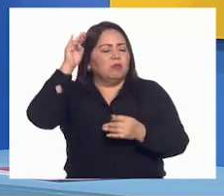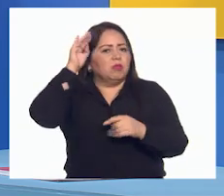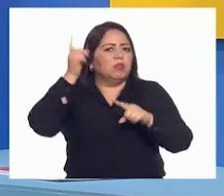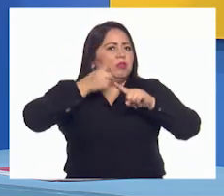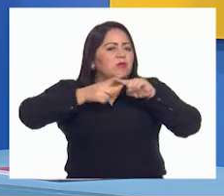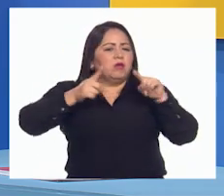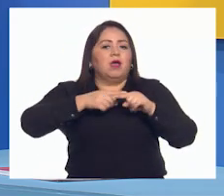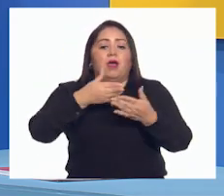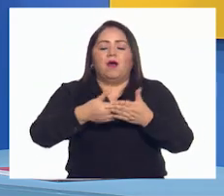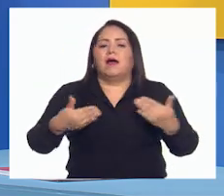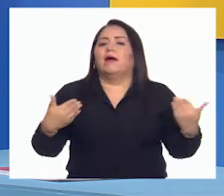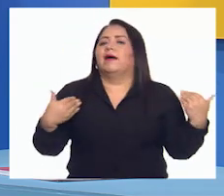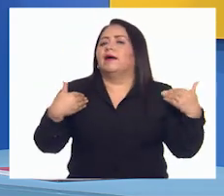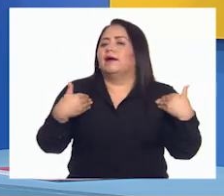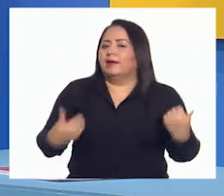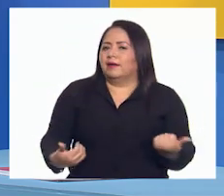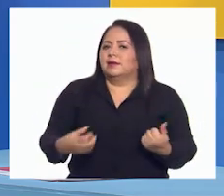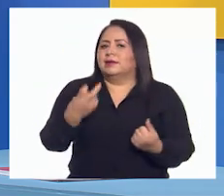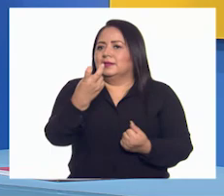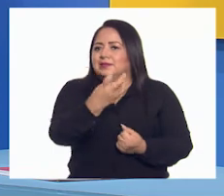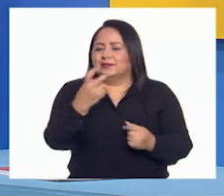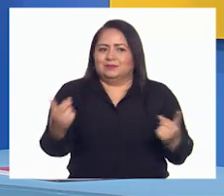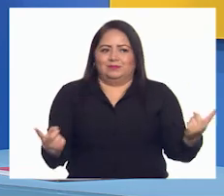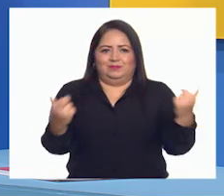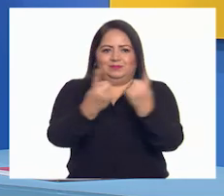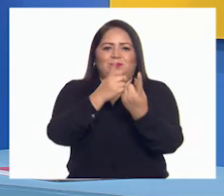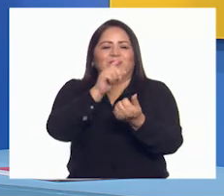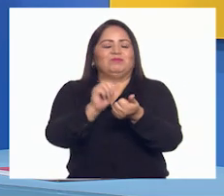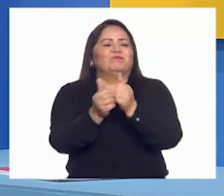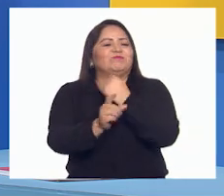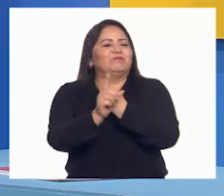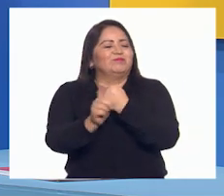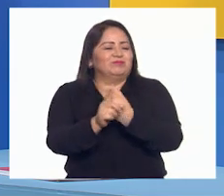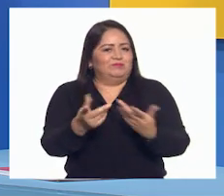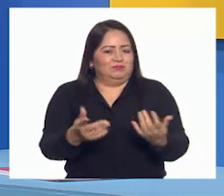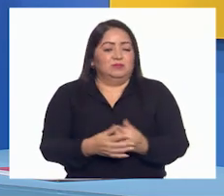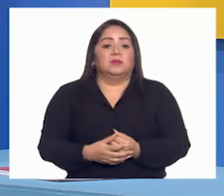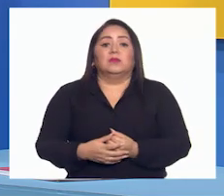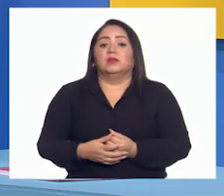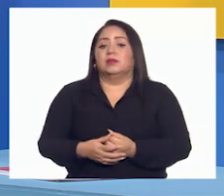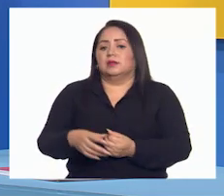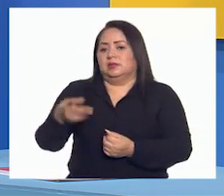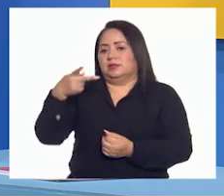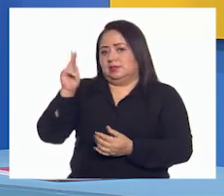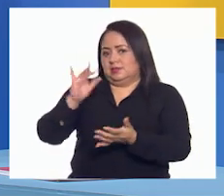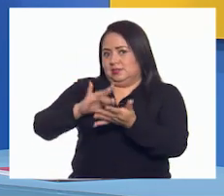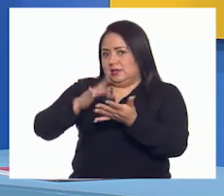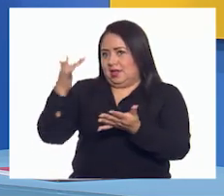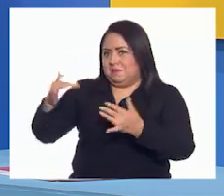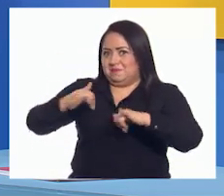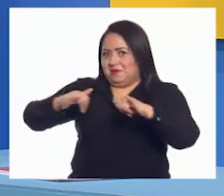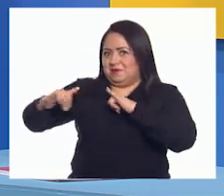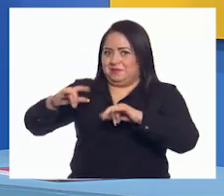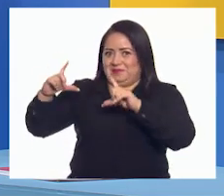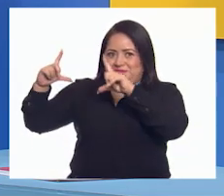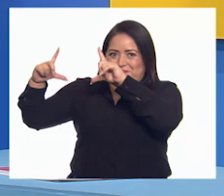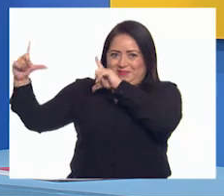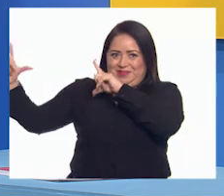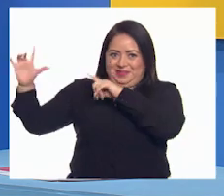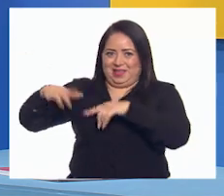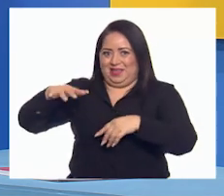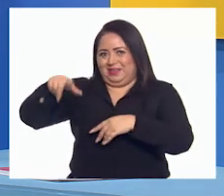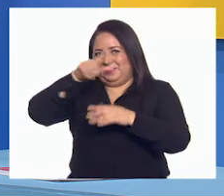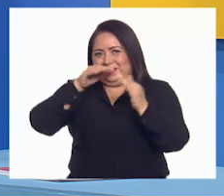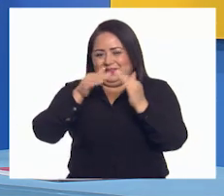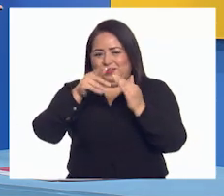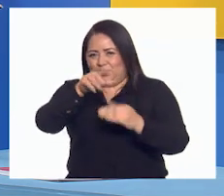pudimos comprender las consecuencias de este encuentro tan inesperado. Y gracias al mapa que estuvieron haciendo con nosotros en